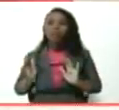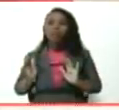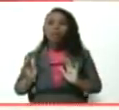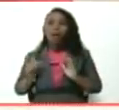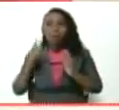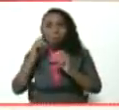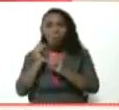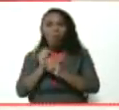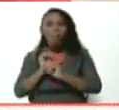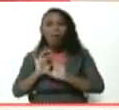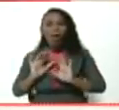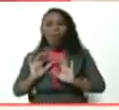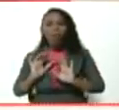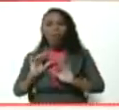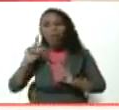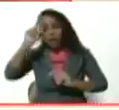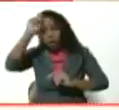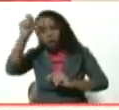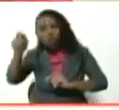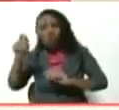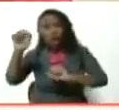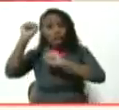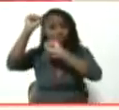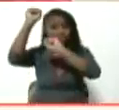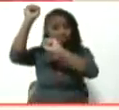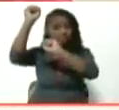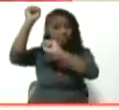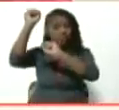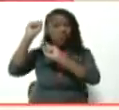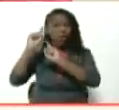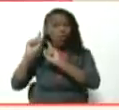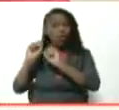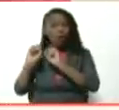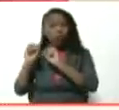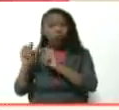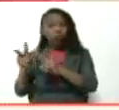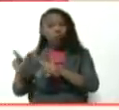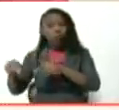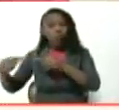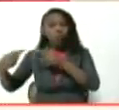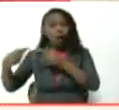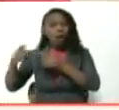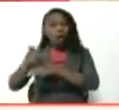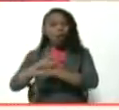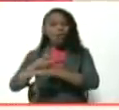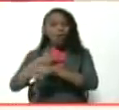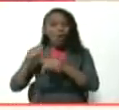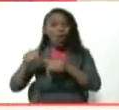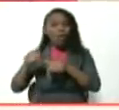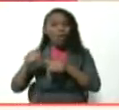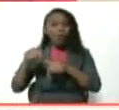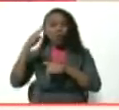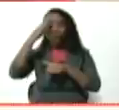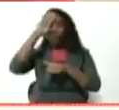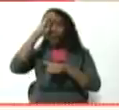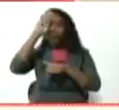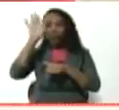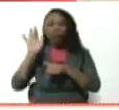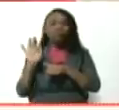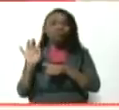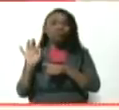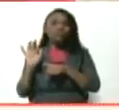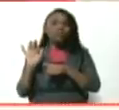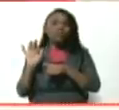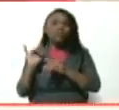Vamos a esperar. ¿Reconocerán el triunfo de una opción contraria a la que gobierna ahorita? Lo dudo. Si ya